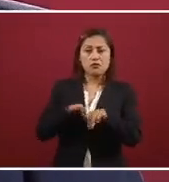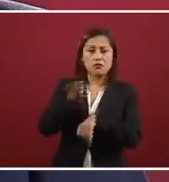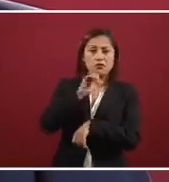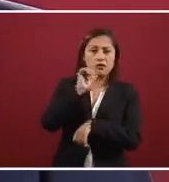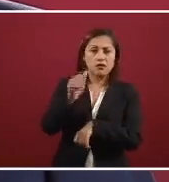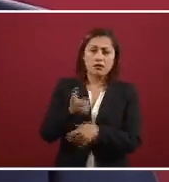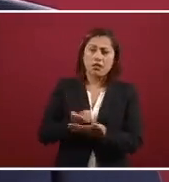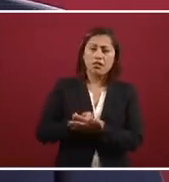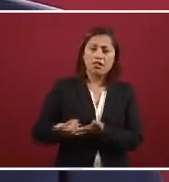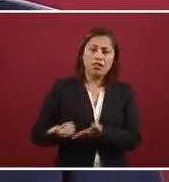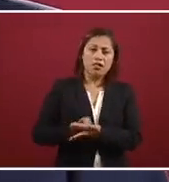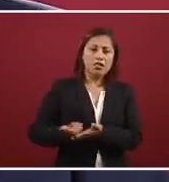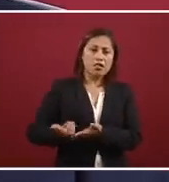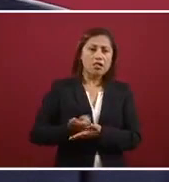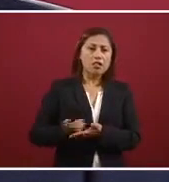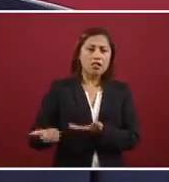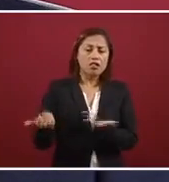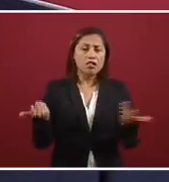aviones.